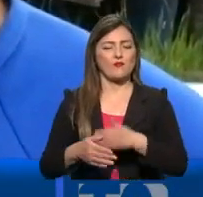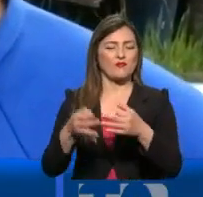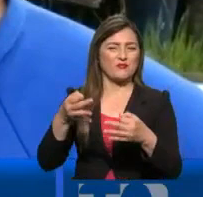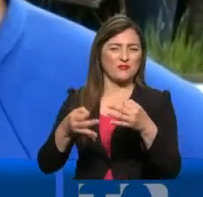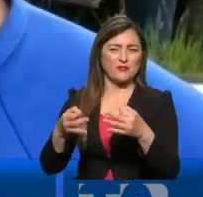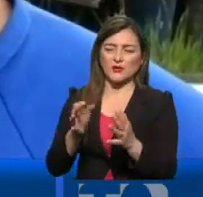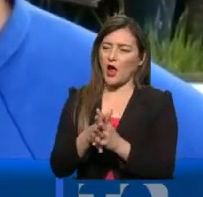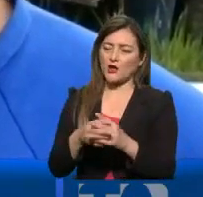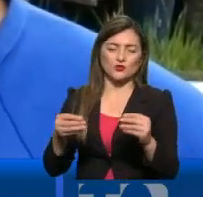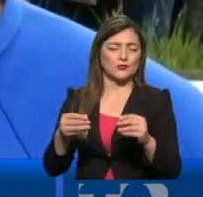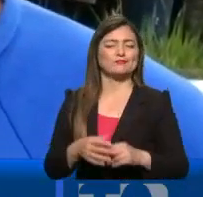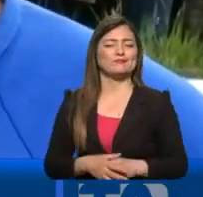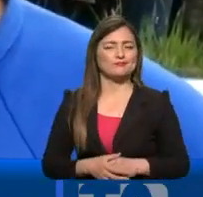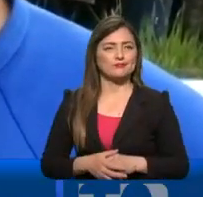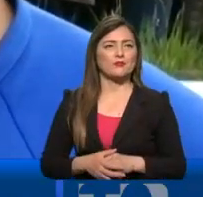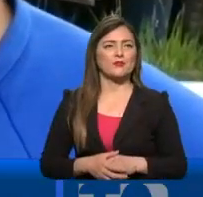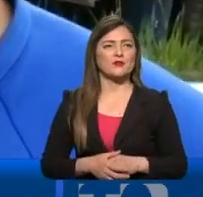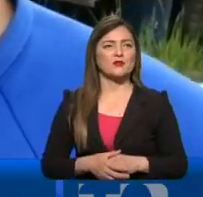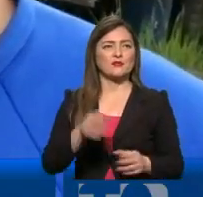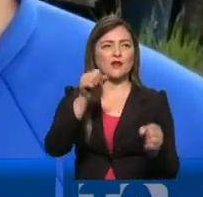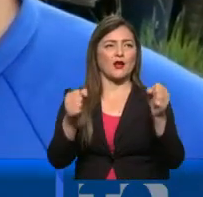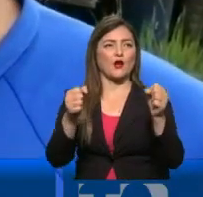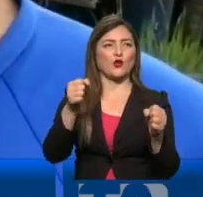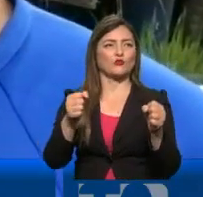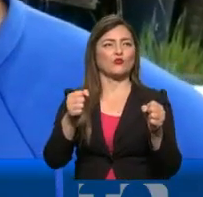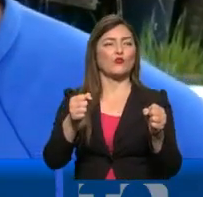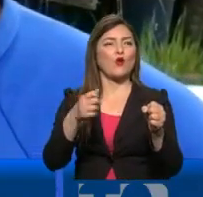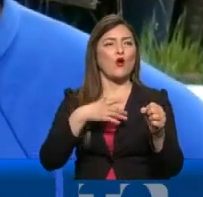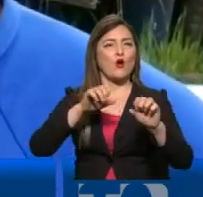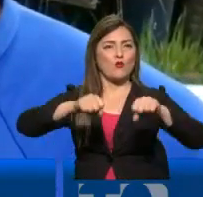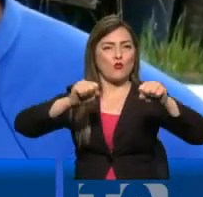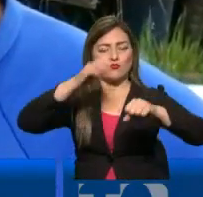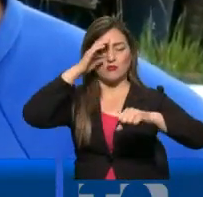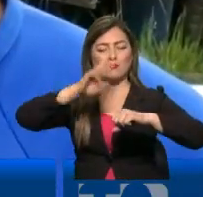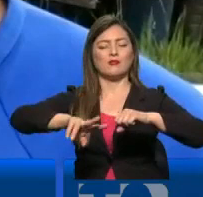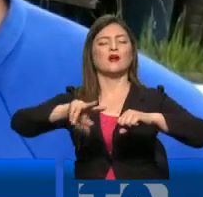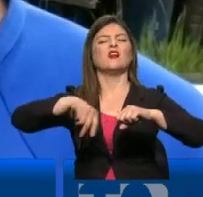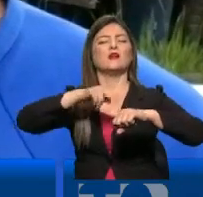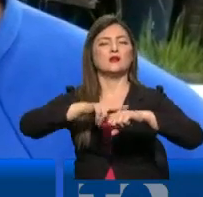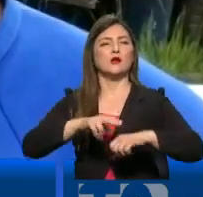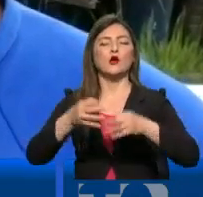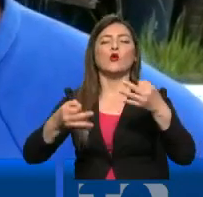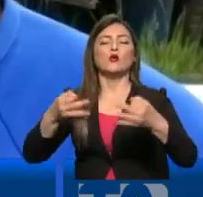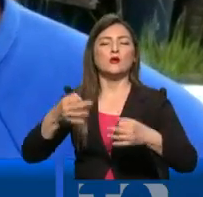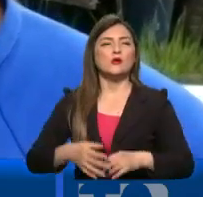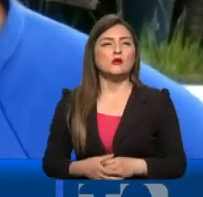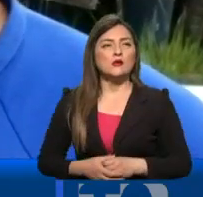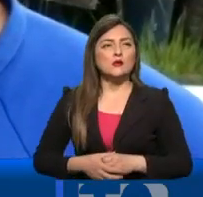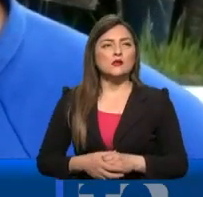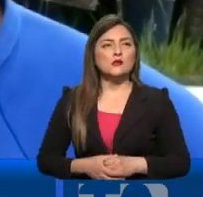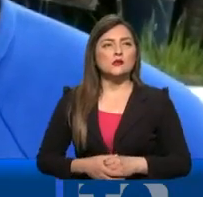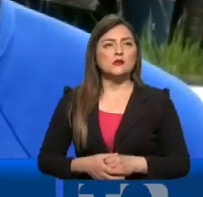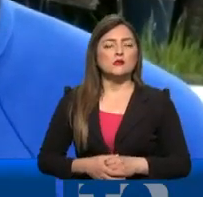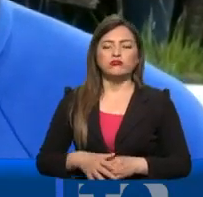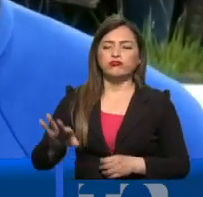motos y accesorios de la policía judicial este proceso se lo clasifica debidamente y luego se